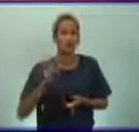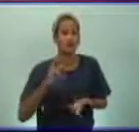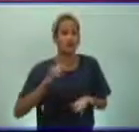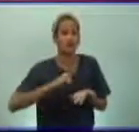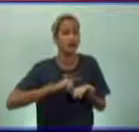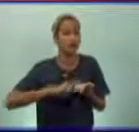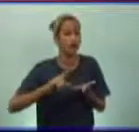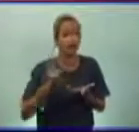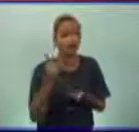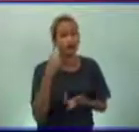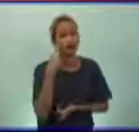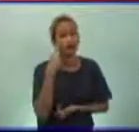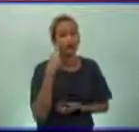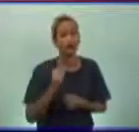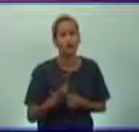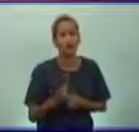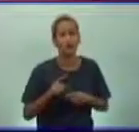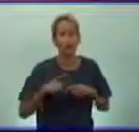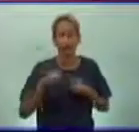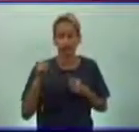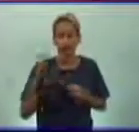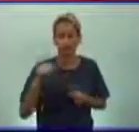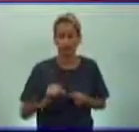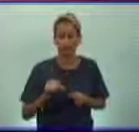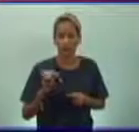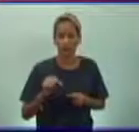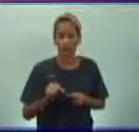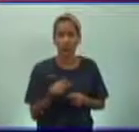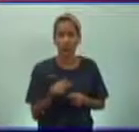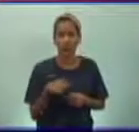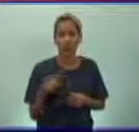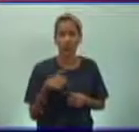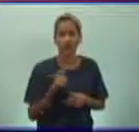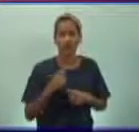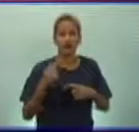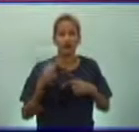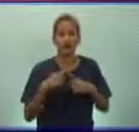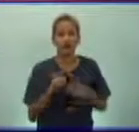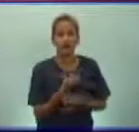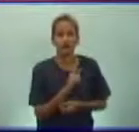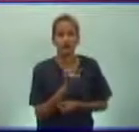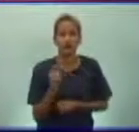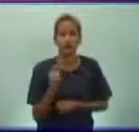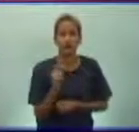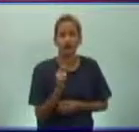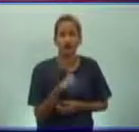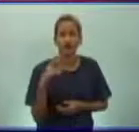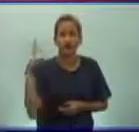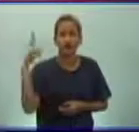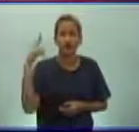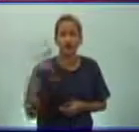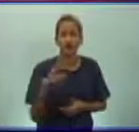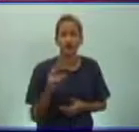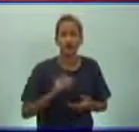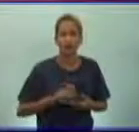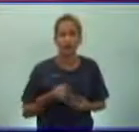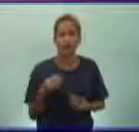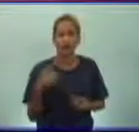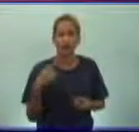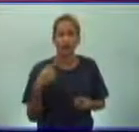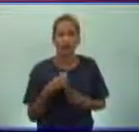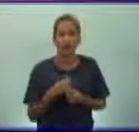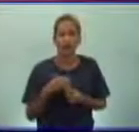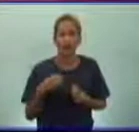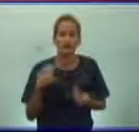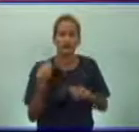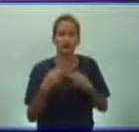nos veremos, porque en este espacio recibirán con la maestra Dinora las orientaciones para confeccionar el álbum de la